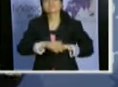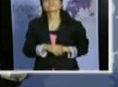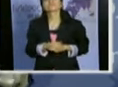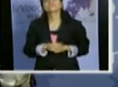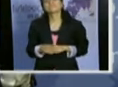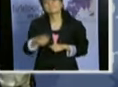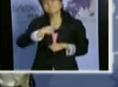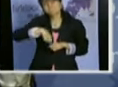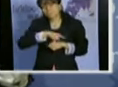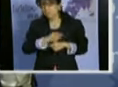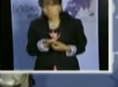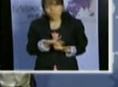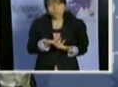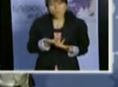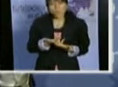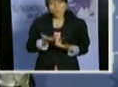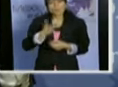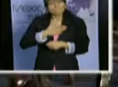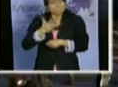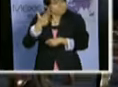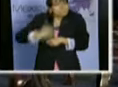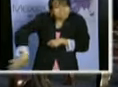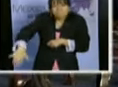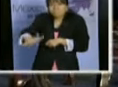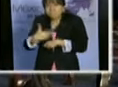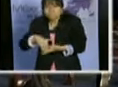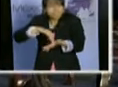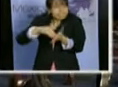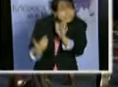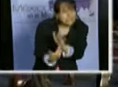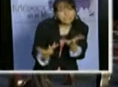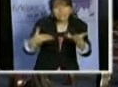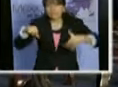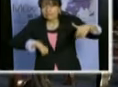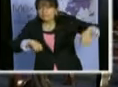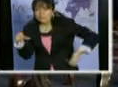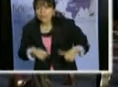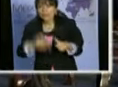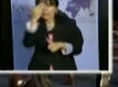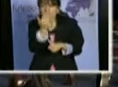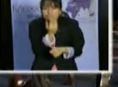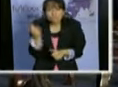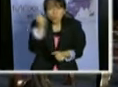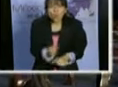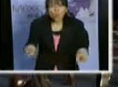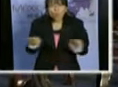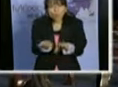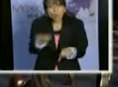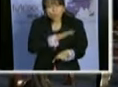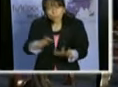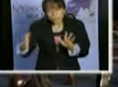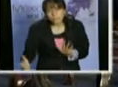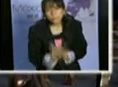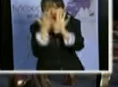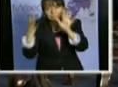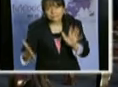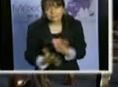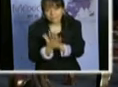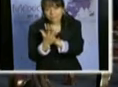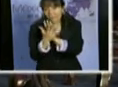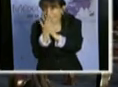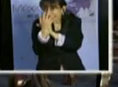el mecanismo, el medio, la plataforma, llámese como se llame, de participación, ha sido